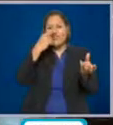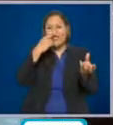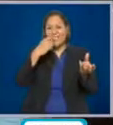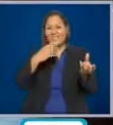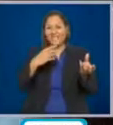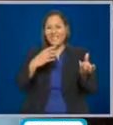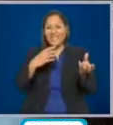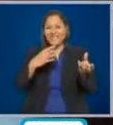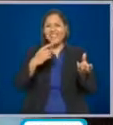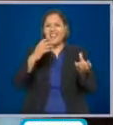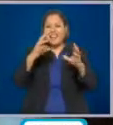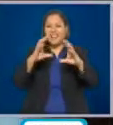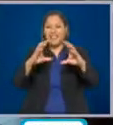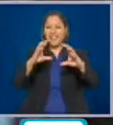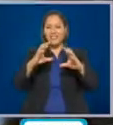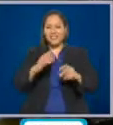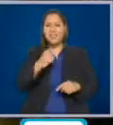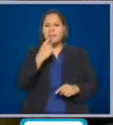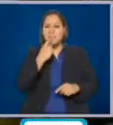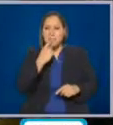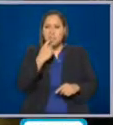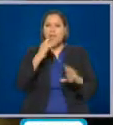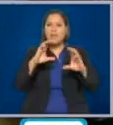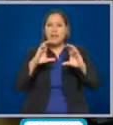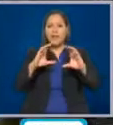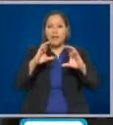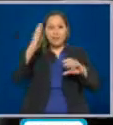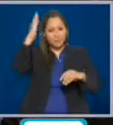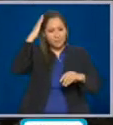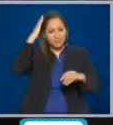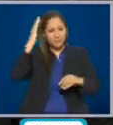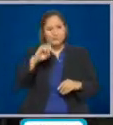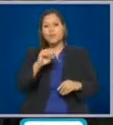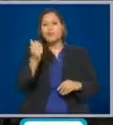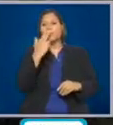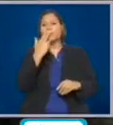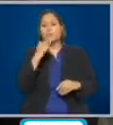Y sabe a calabaza, maestro. Y luego este otro dulce.